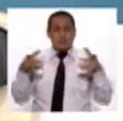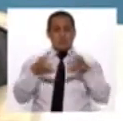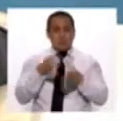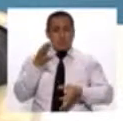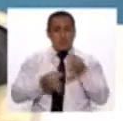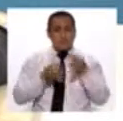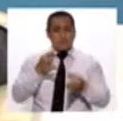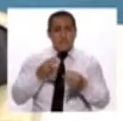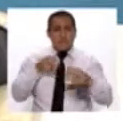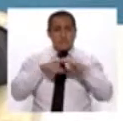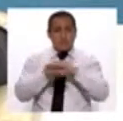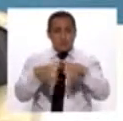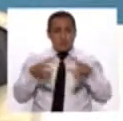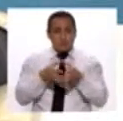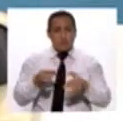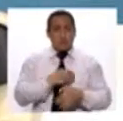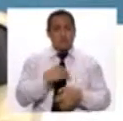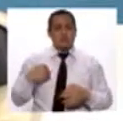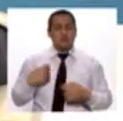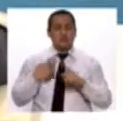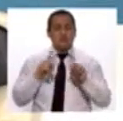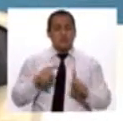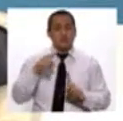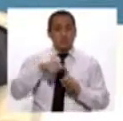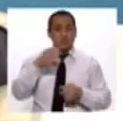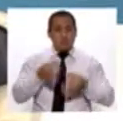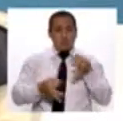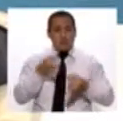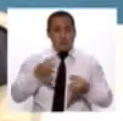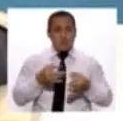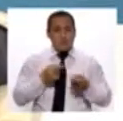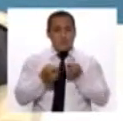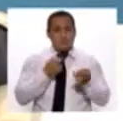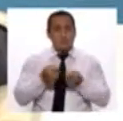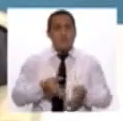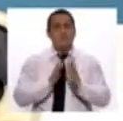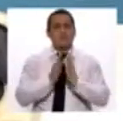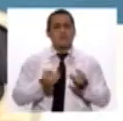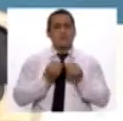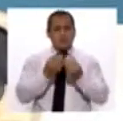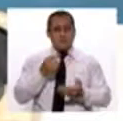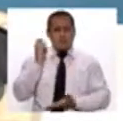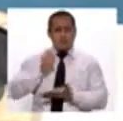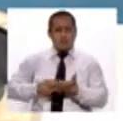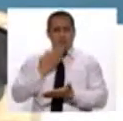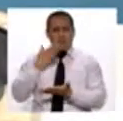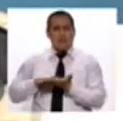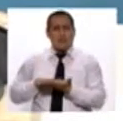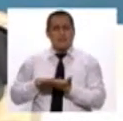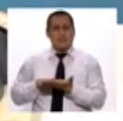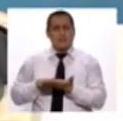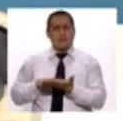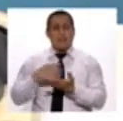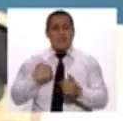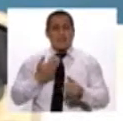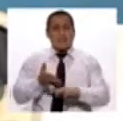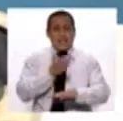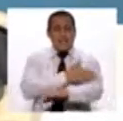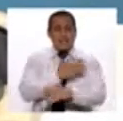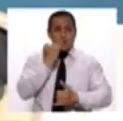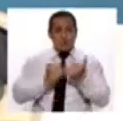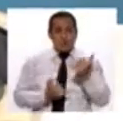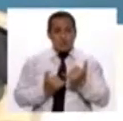Poder Judicial, es parte del Poder Ejecutivo, pero es un tribunal administrativo, a reclamar porque me han aplicado mal el impuesto. Hasta